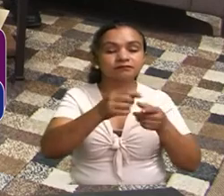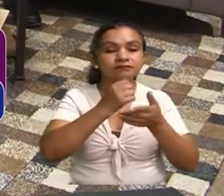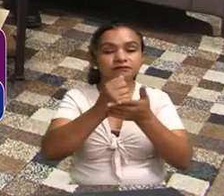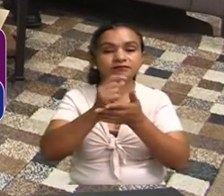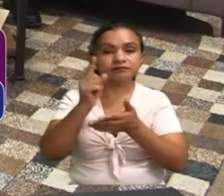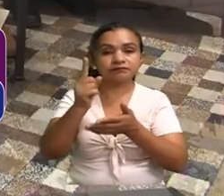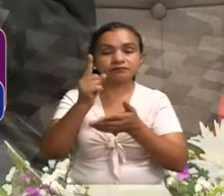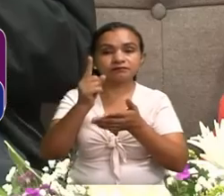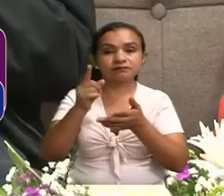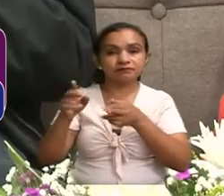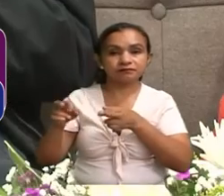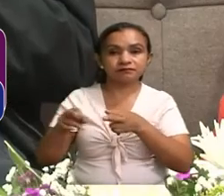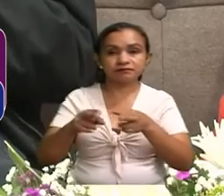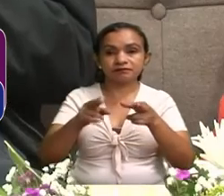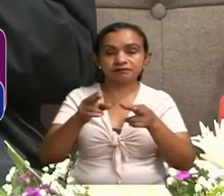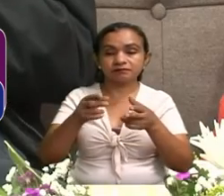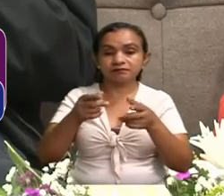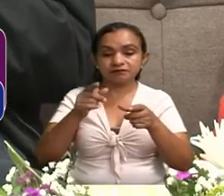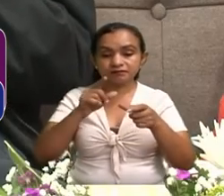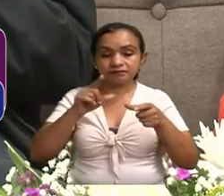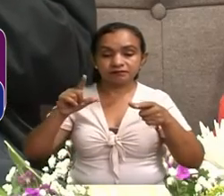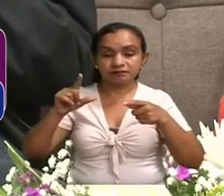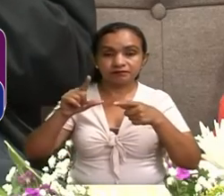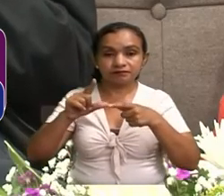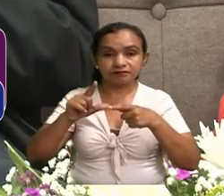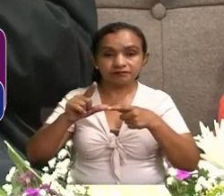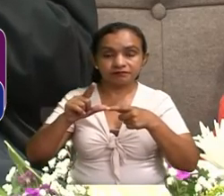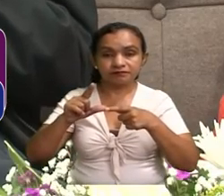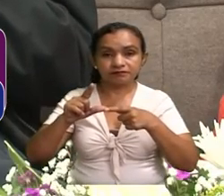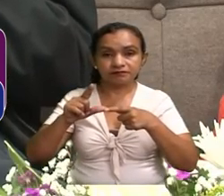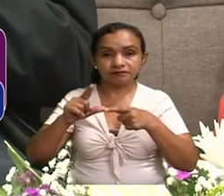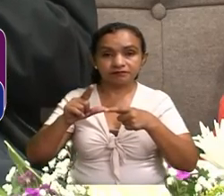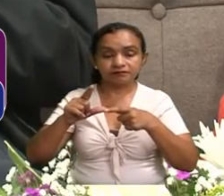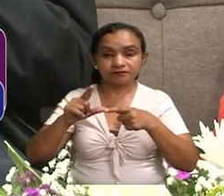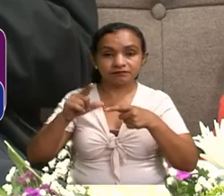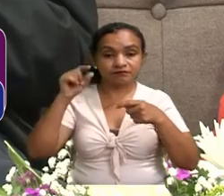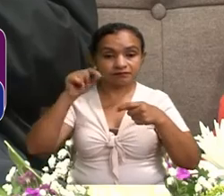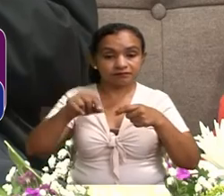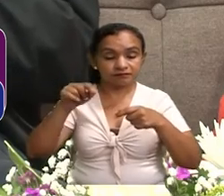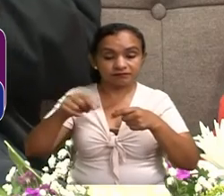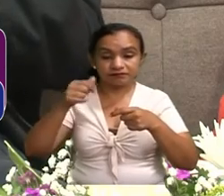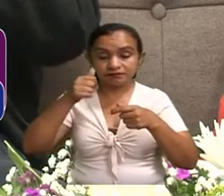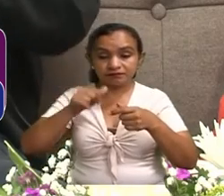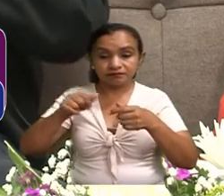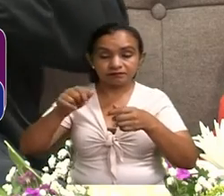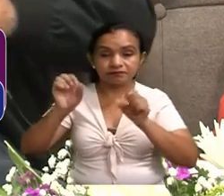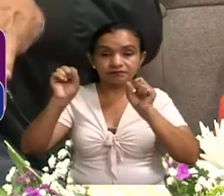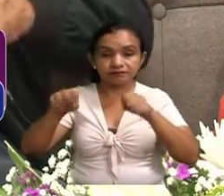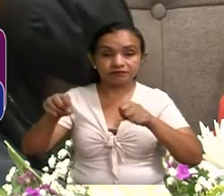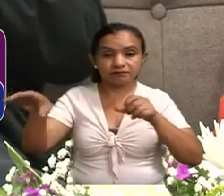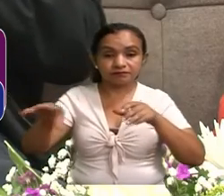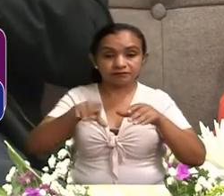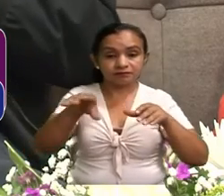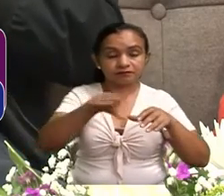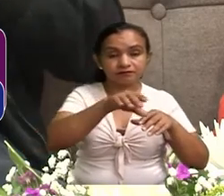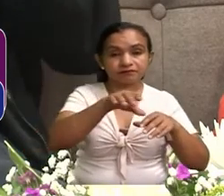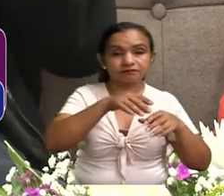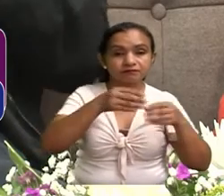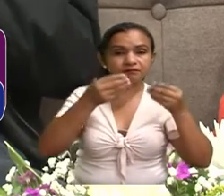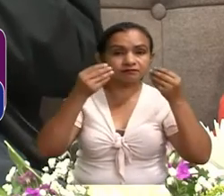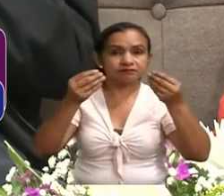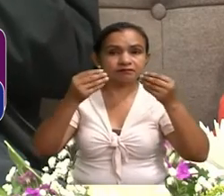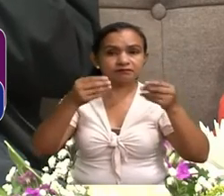una sola fuente. Y nosotros tenemos el lago, ponemos una planta de tratamiento, y podemos abarcar